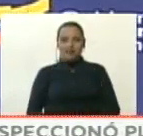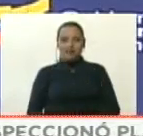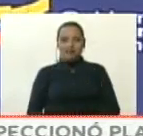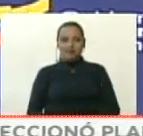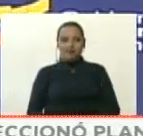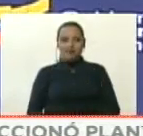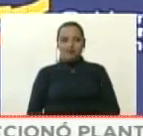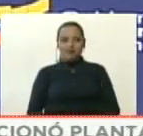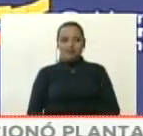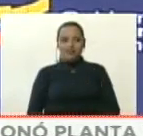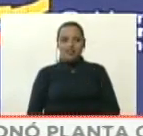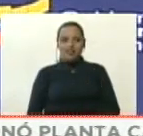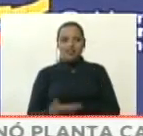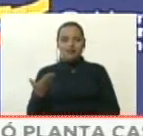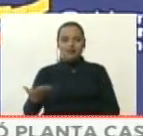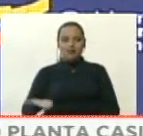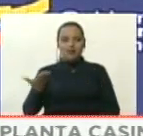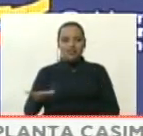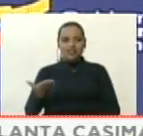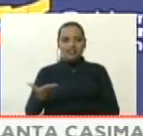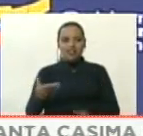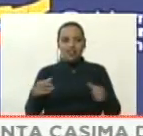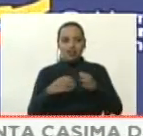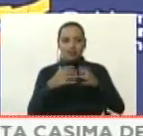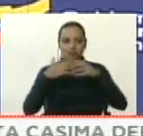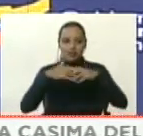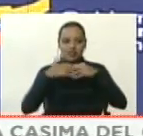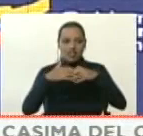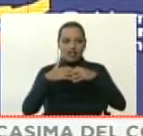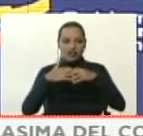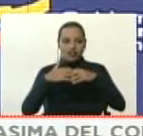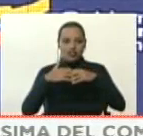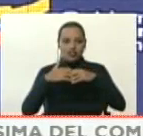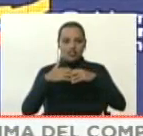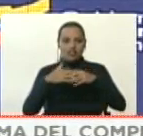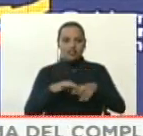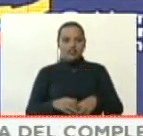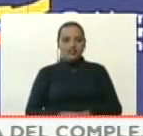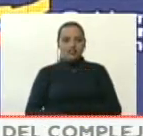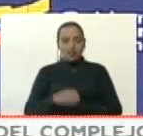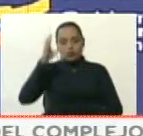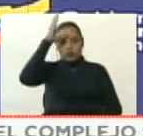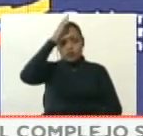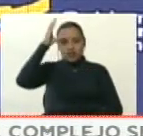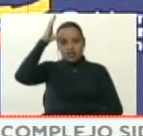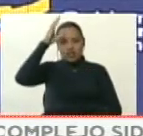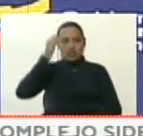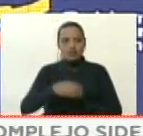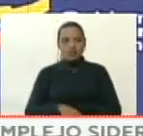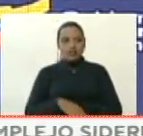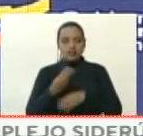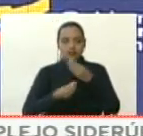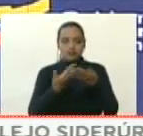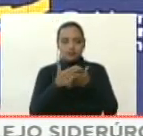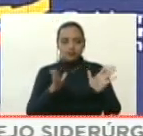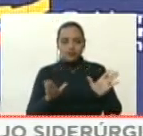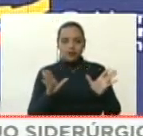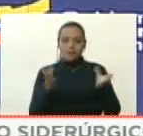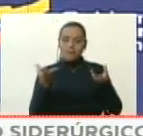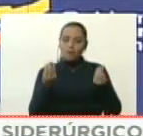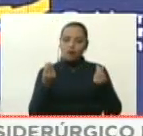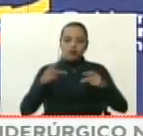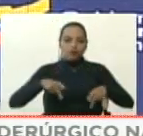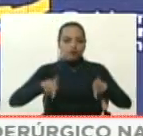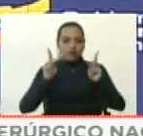y con una importante delegación de empresarios de Turquía, donde se nos abren mil